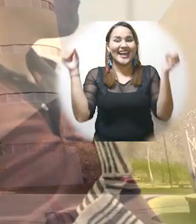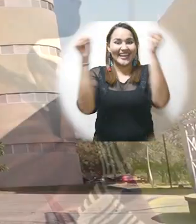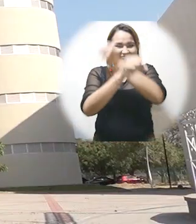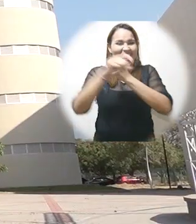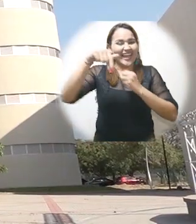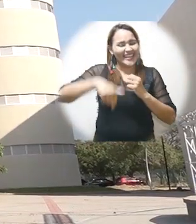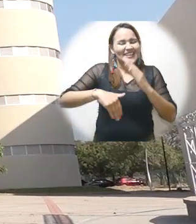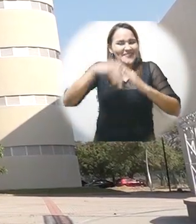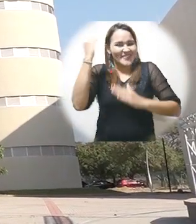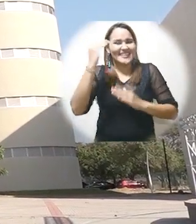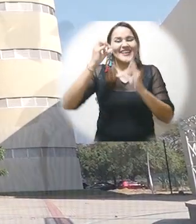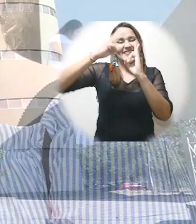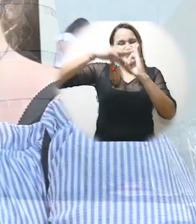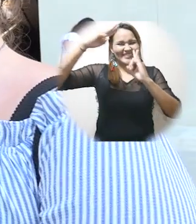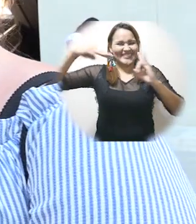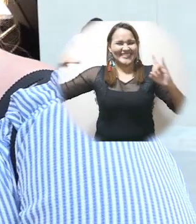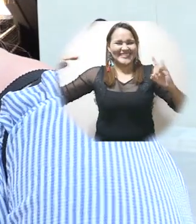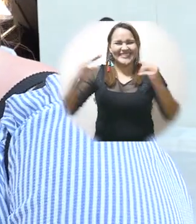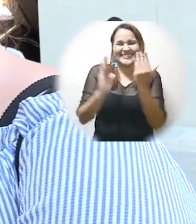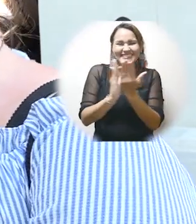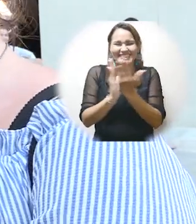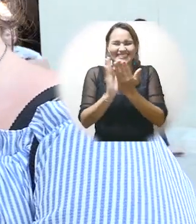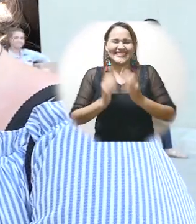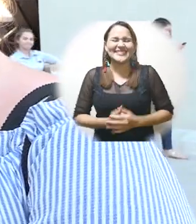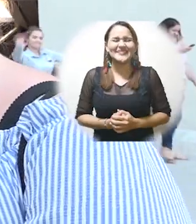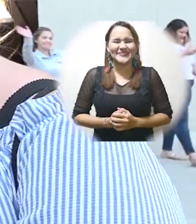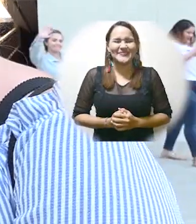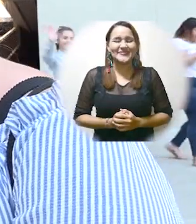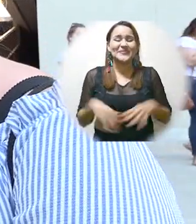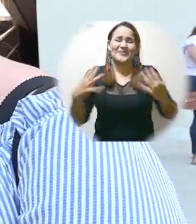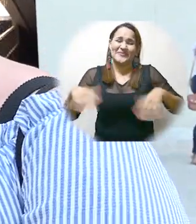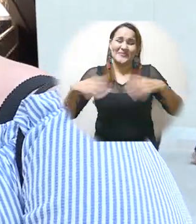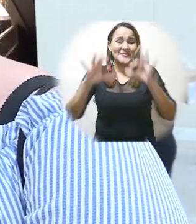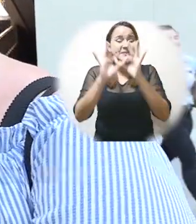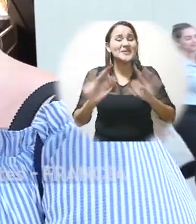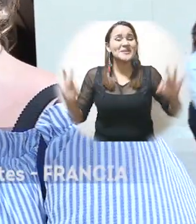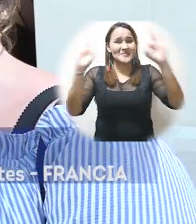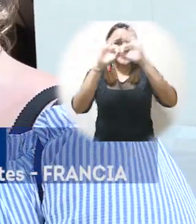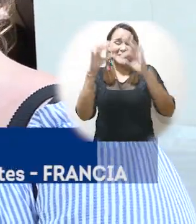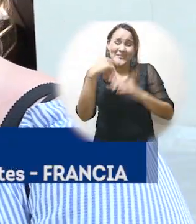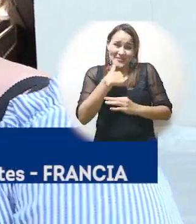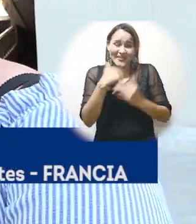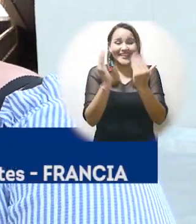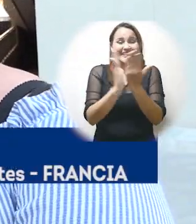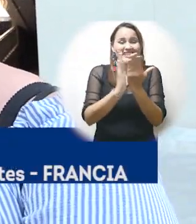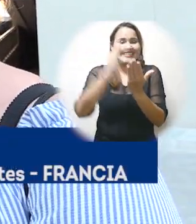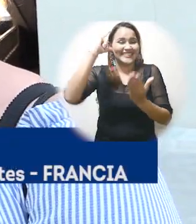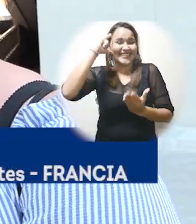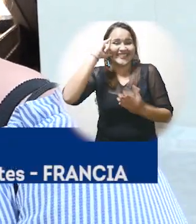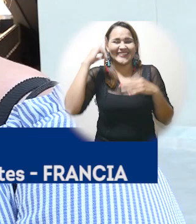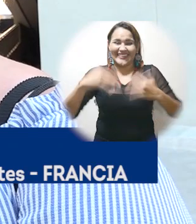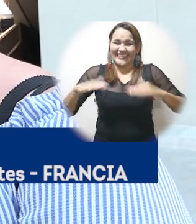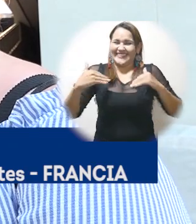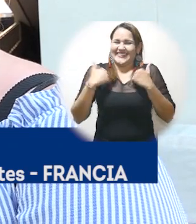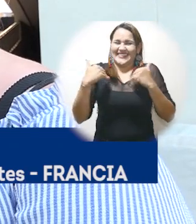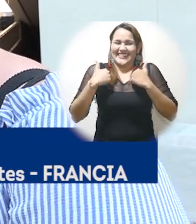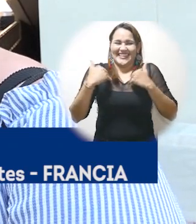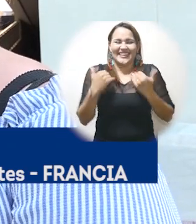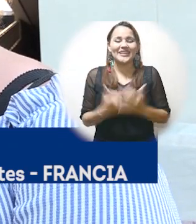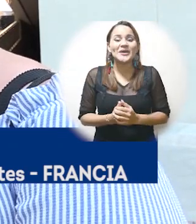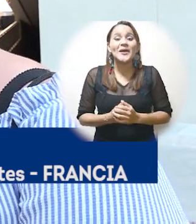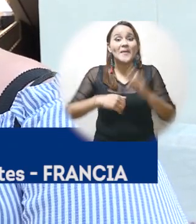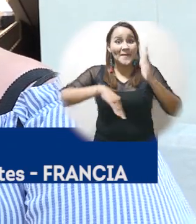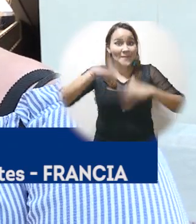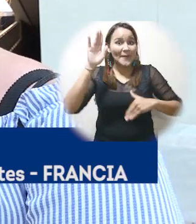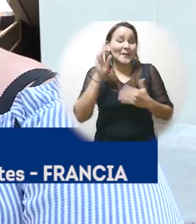aventura académica en Unimagdalena. Para mí es muy importante porque estudio psicología y la